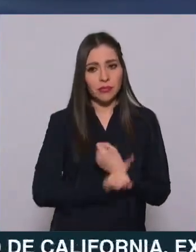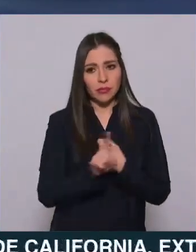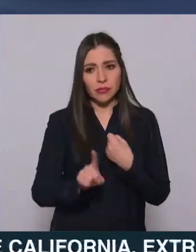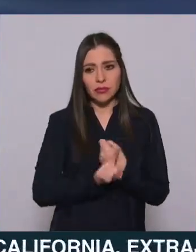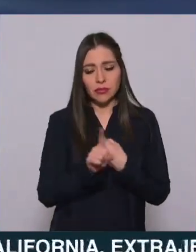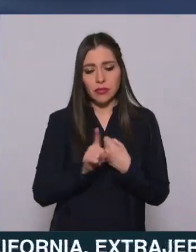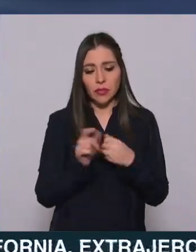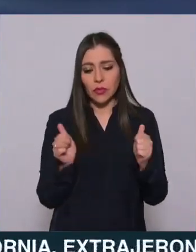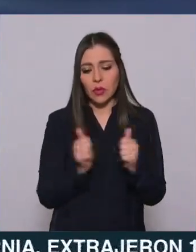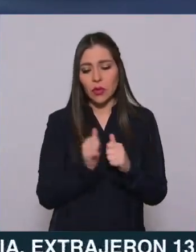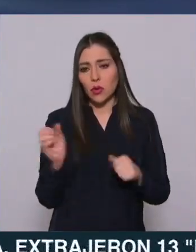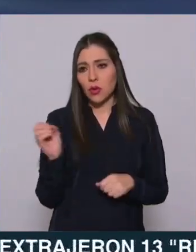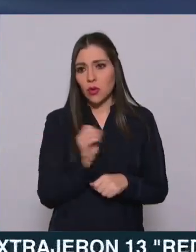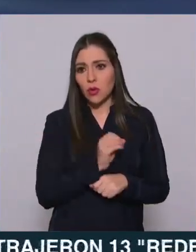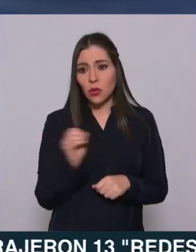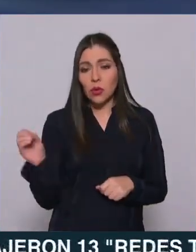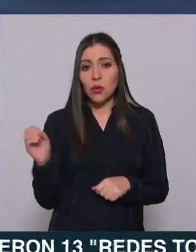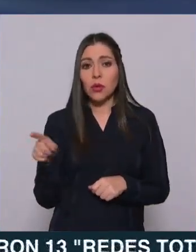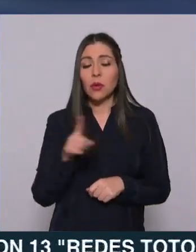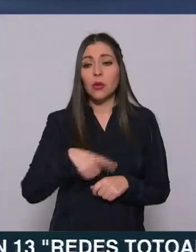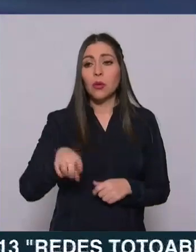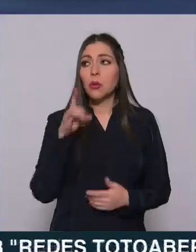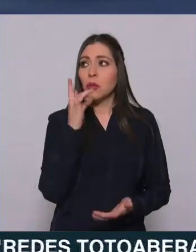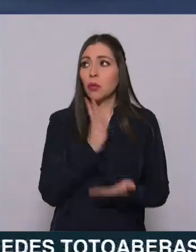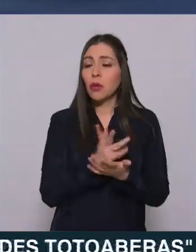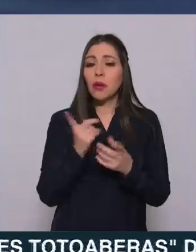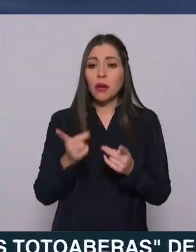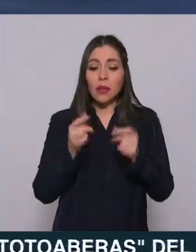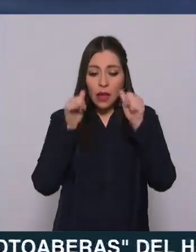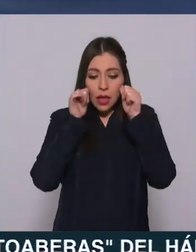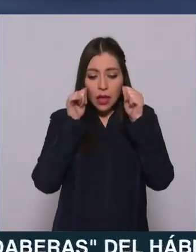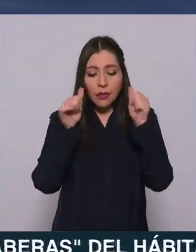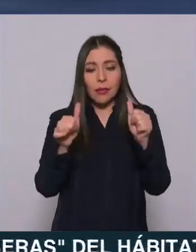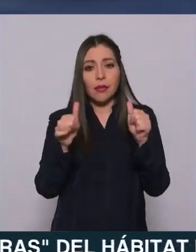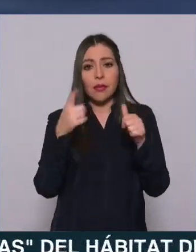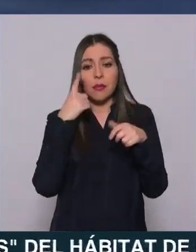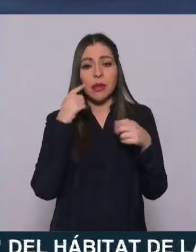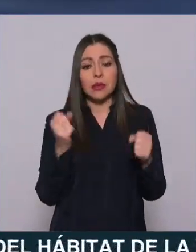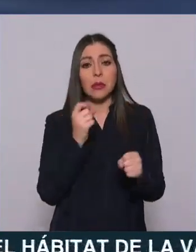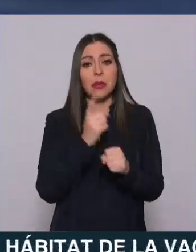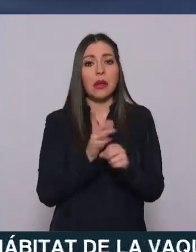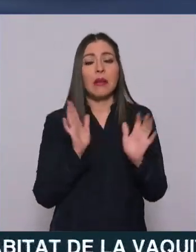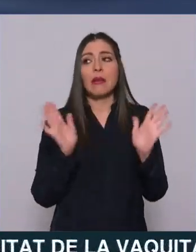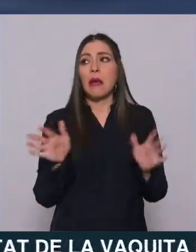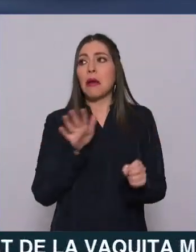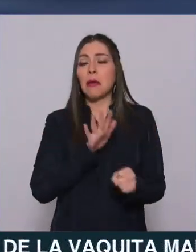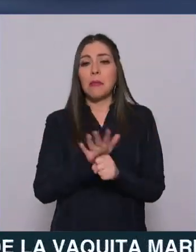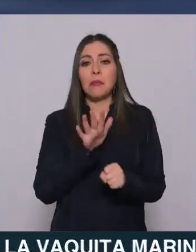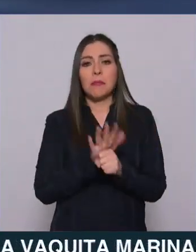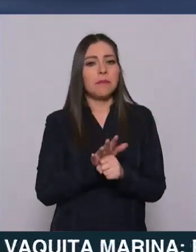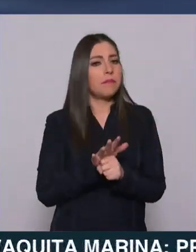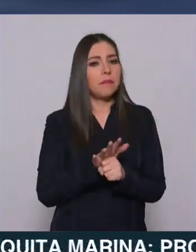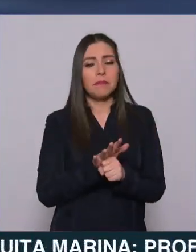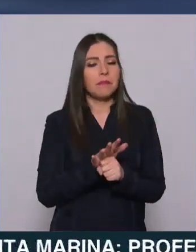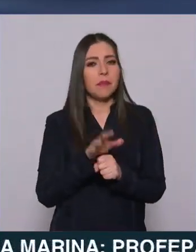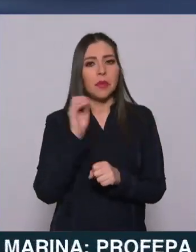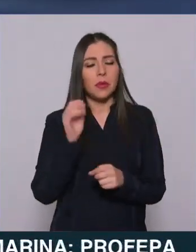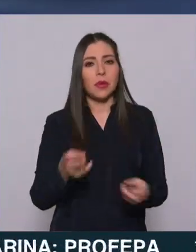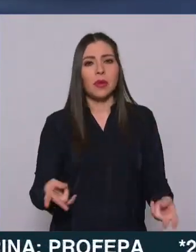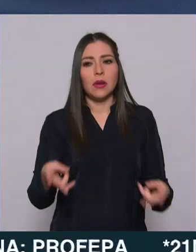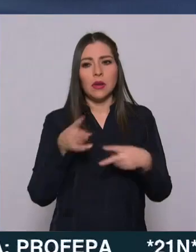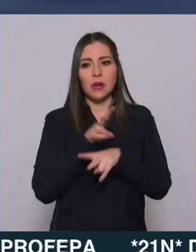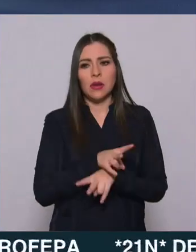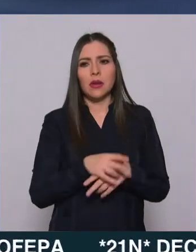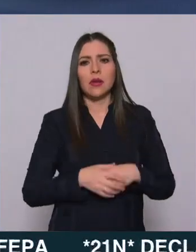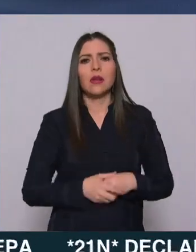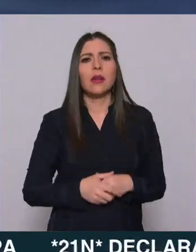interseccional, es decir, no solamente con atender cuestiones de seguridad pública es suficiente o al revés. Por ejemplo, muy pocas